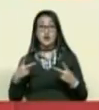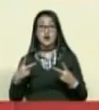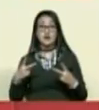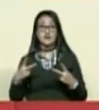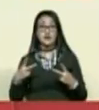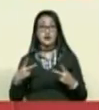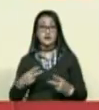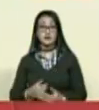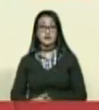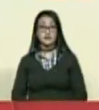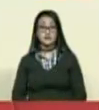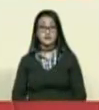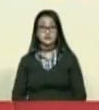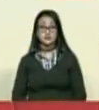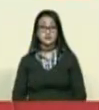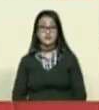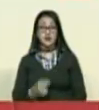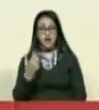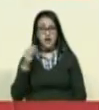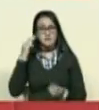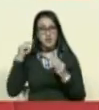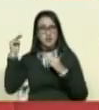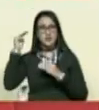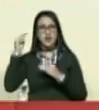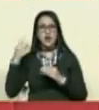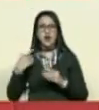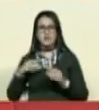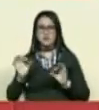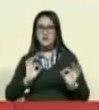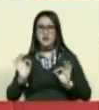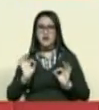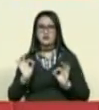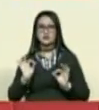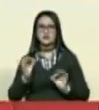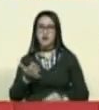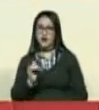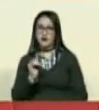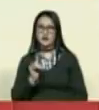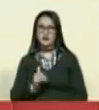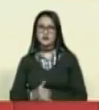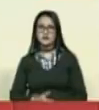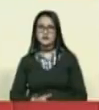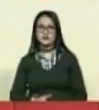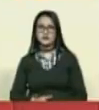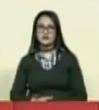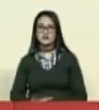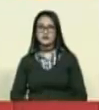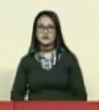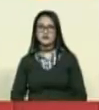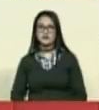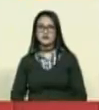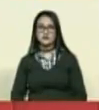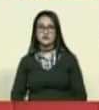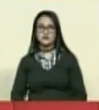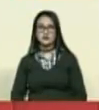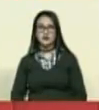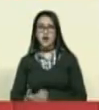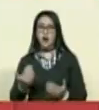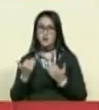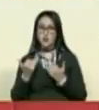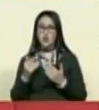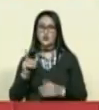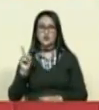que tiene la madurez, la preparación, el perfil, la inspiración y el